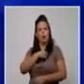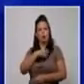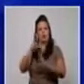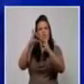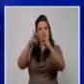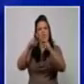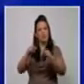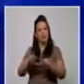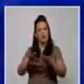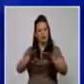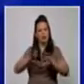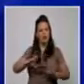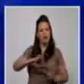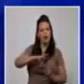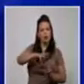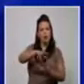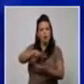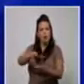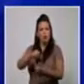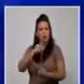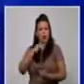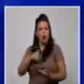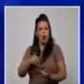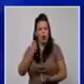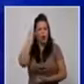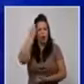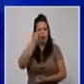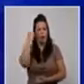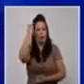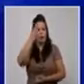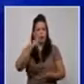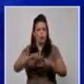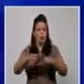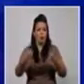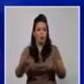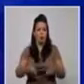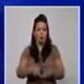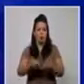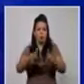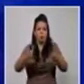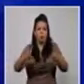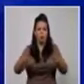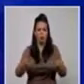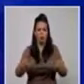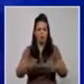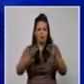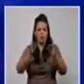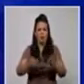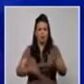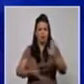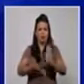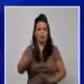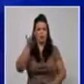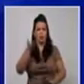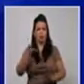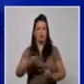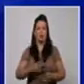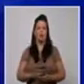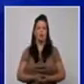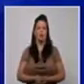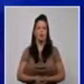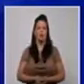con una tendencia en cada jornada a superar las cifras récord de la jornada anterior. Sin control. Realmente es lo